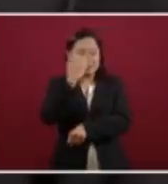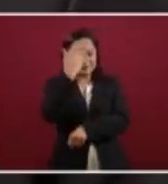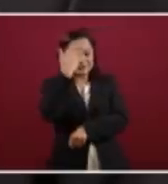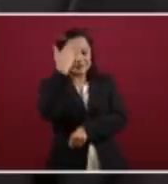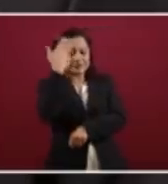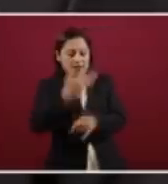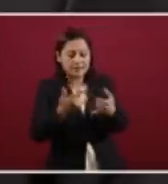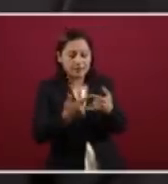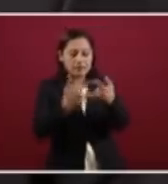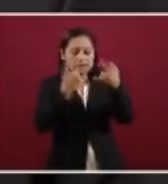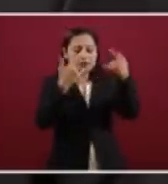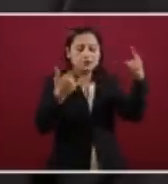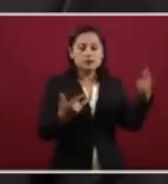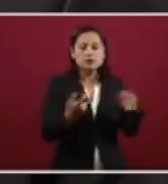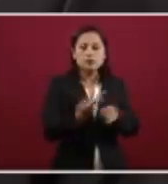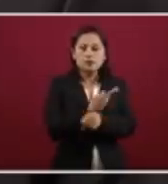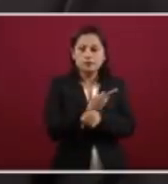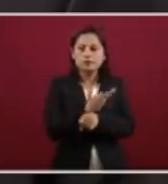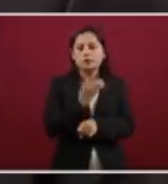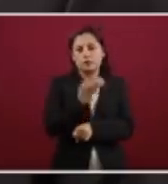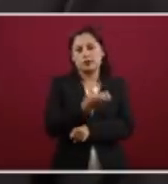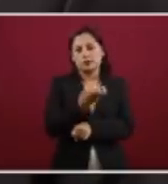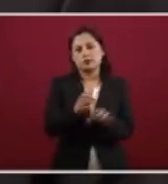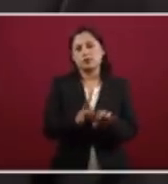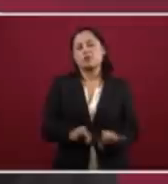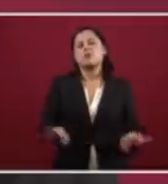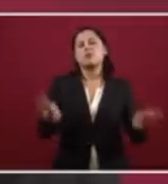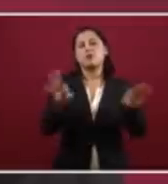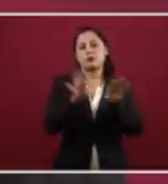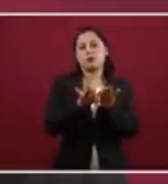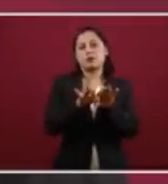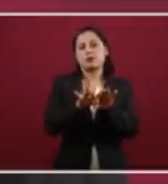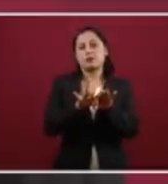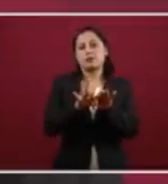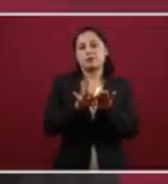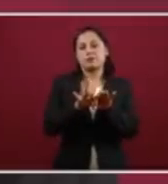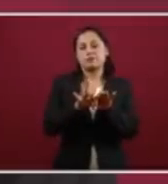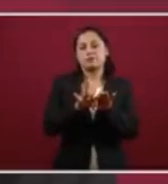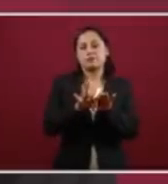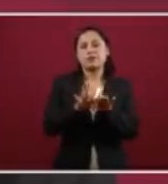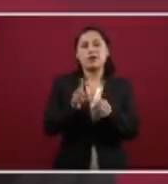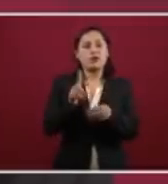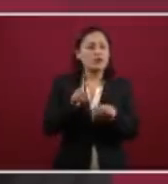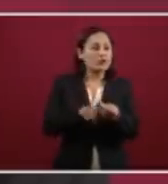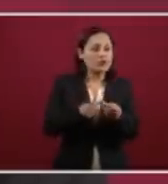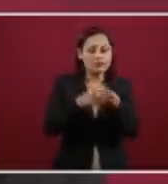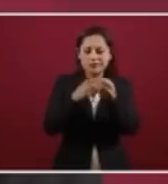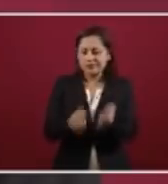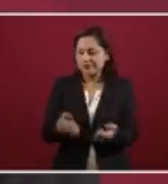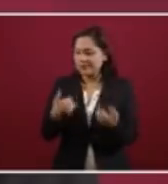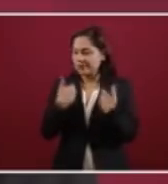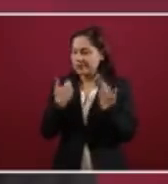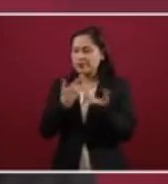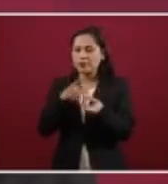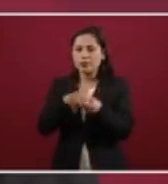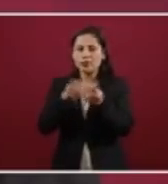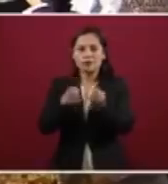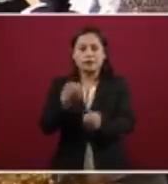en dónde están los jóvenes, en dónde están los estudiantes de Ayotzinapa.